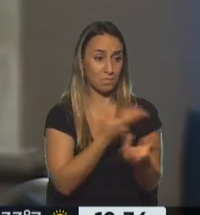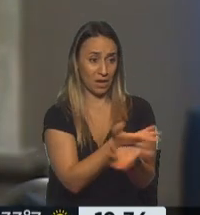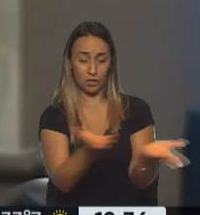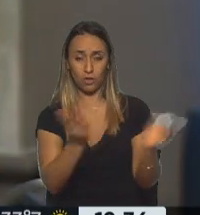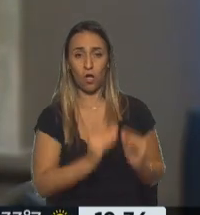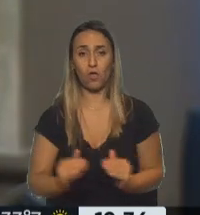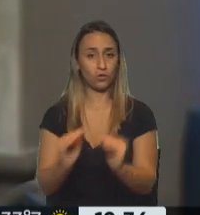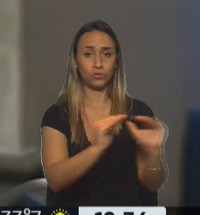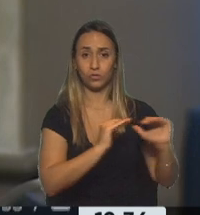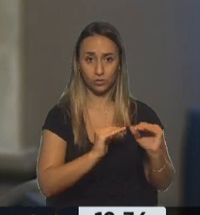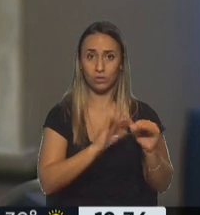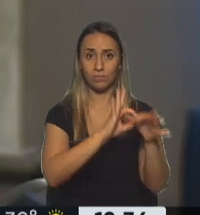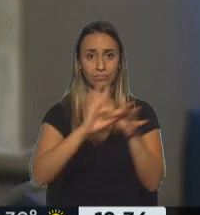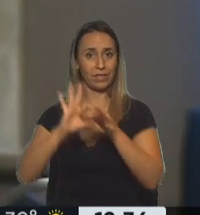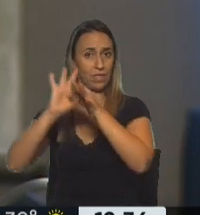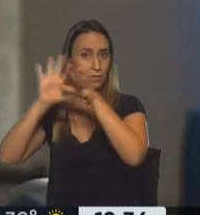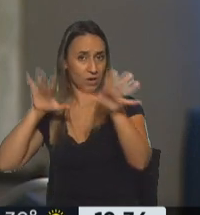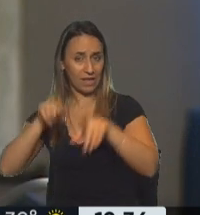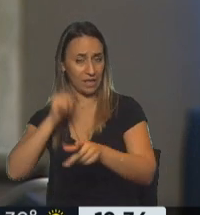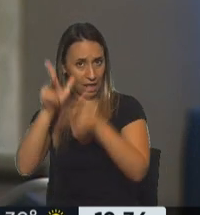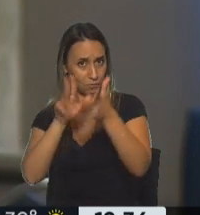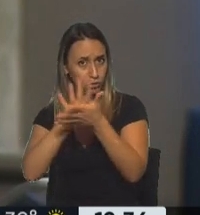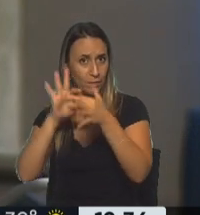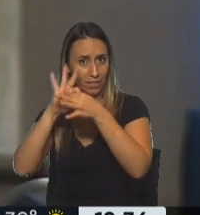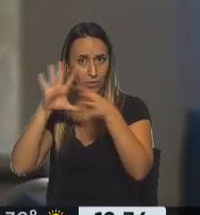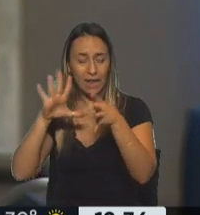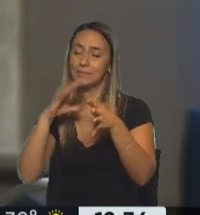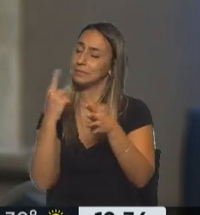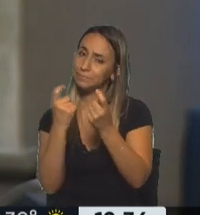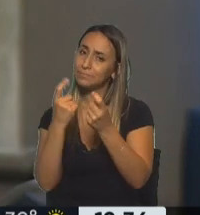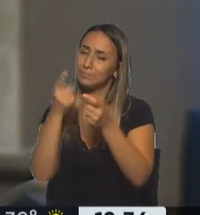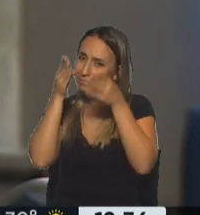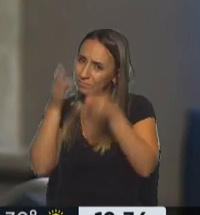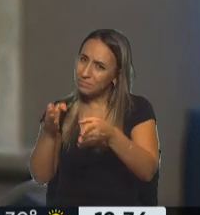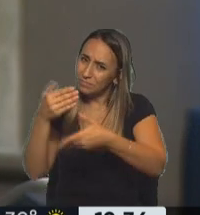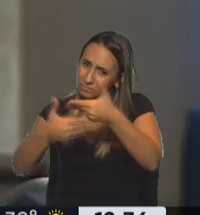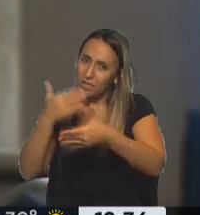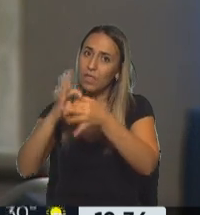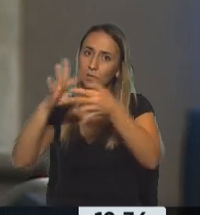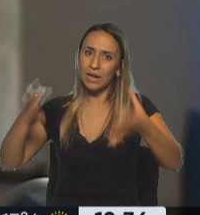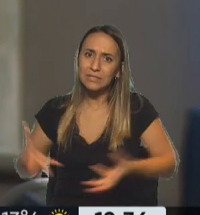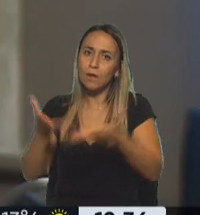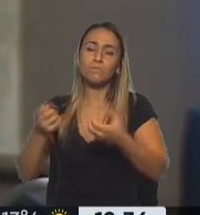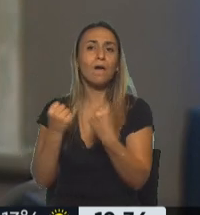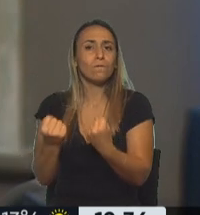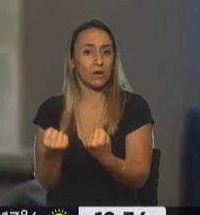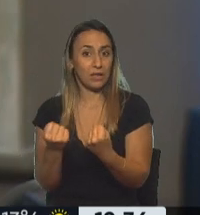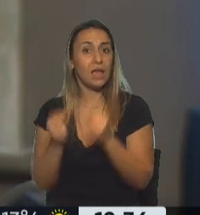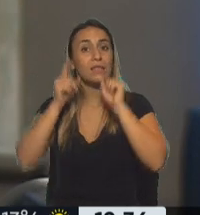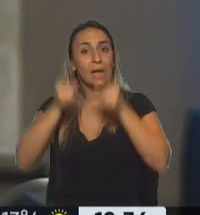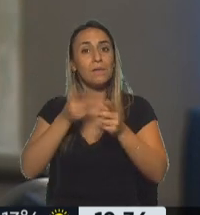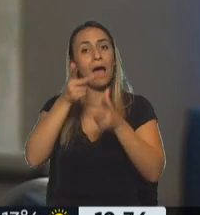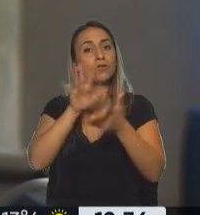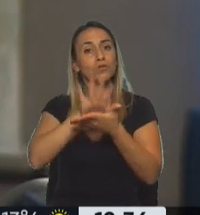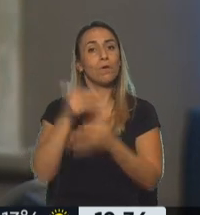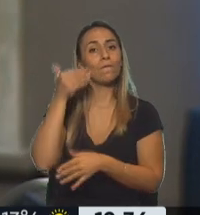con la democracia, de la cual habló bastante, y la necesidad de profundizar sobre la democracia. Y finalmente creo que habló sobre el futuro y